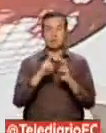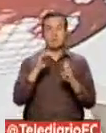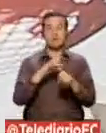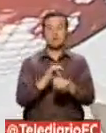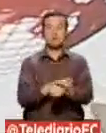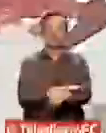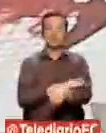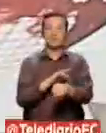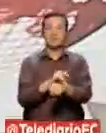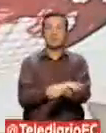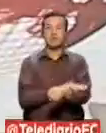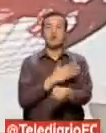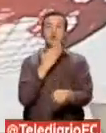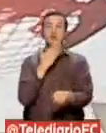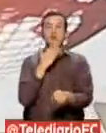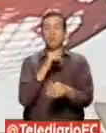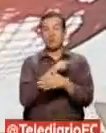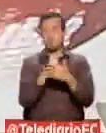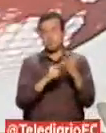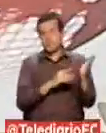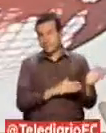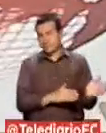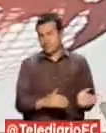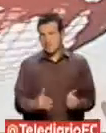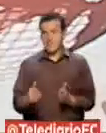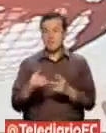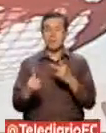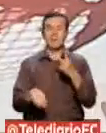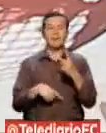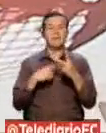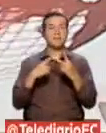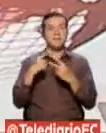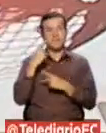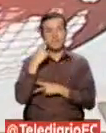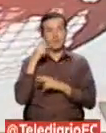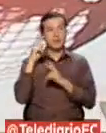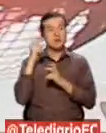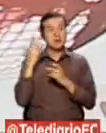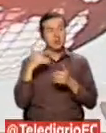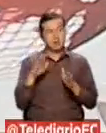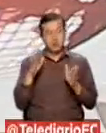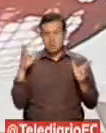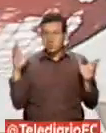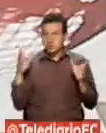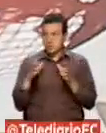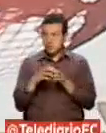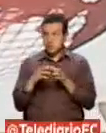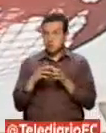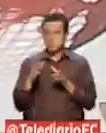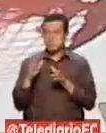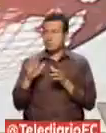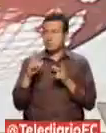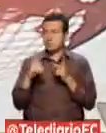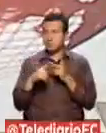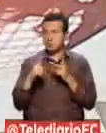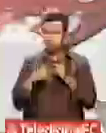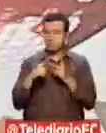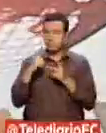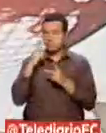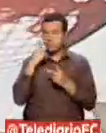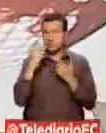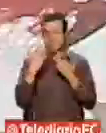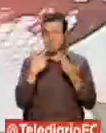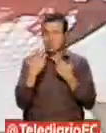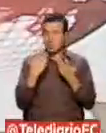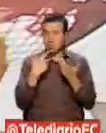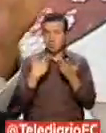conciencia sobre cómo funcionan los algoritmos, ¿no es cierto? Y otro tema que también es el tema de la afinidad con